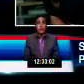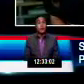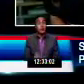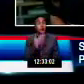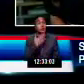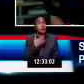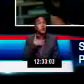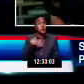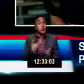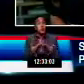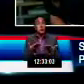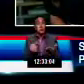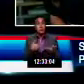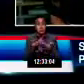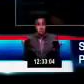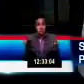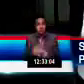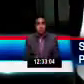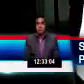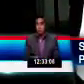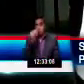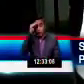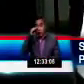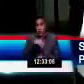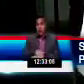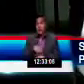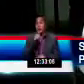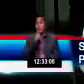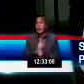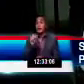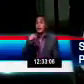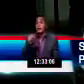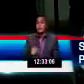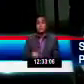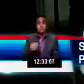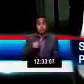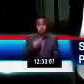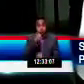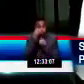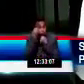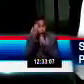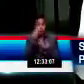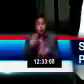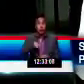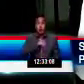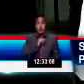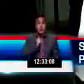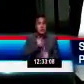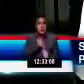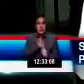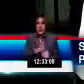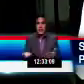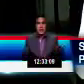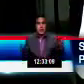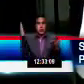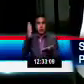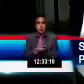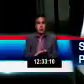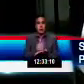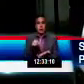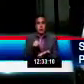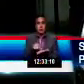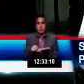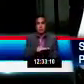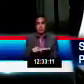¿Qué tal, Caridad y amigos televidentes? Buenas tardes, así es. Les comento que estamos ya a poco de que se suspenda